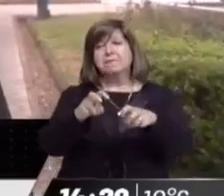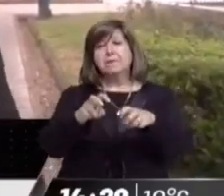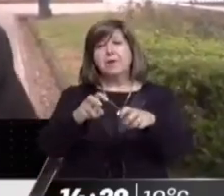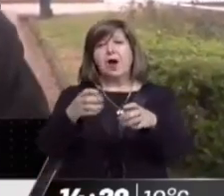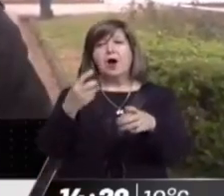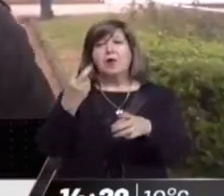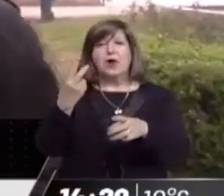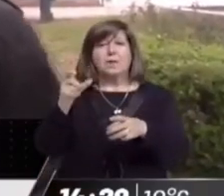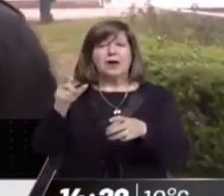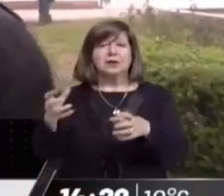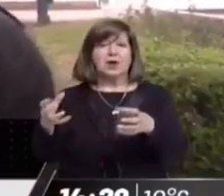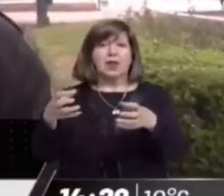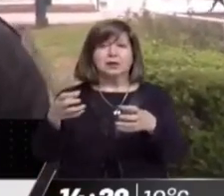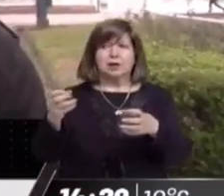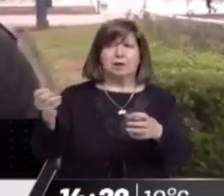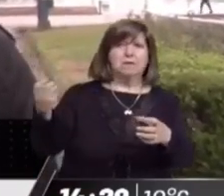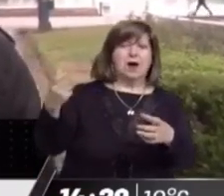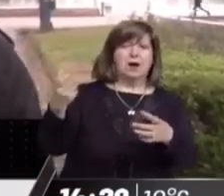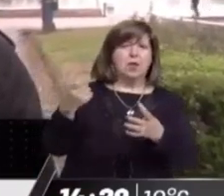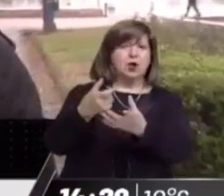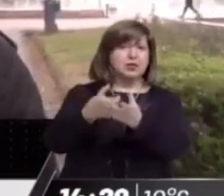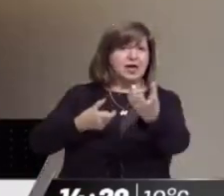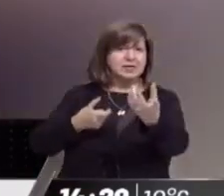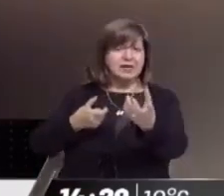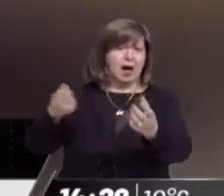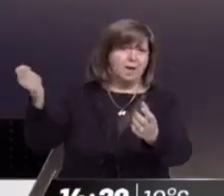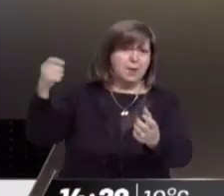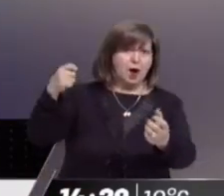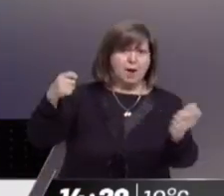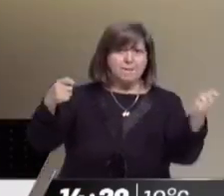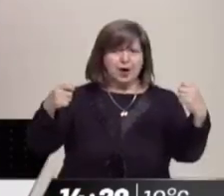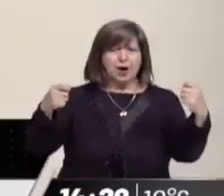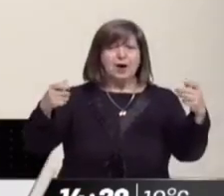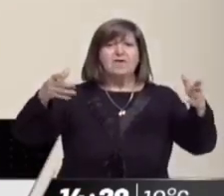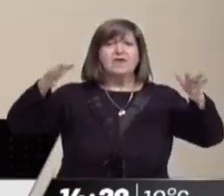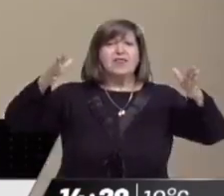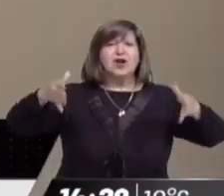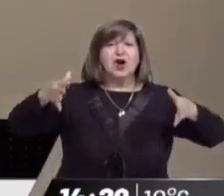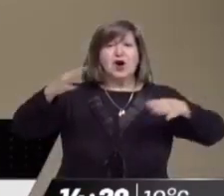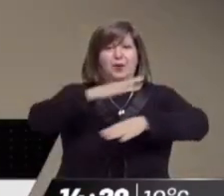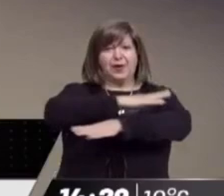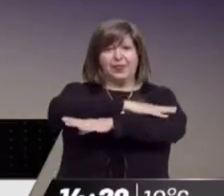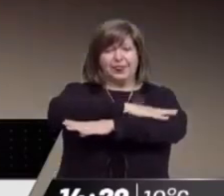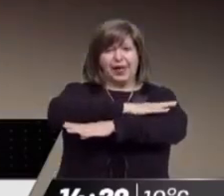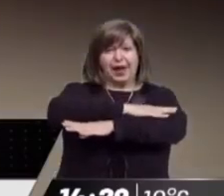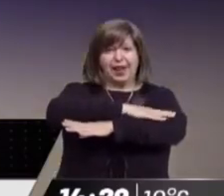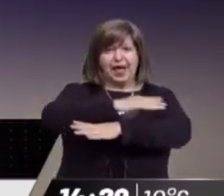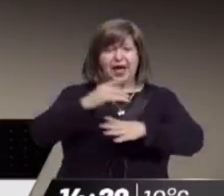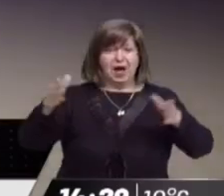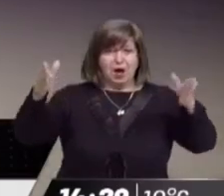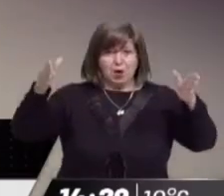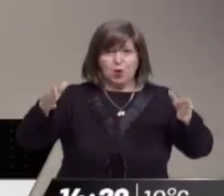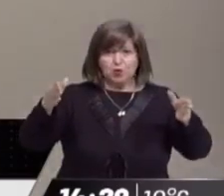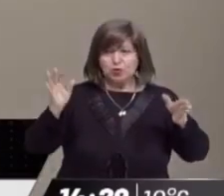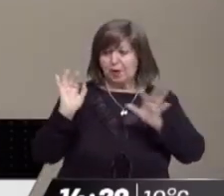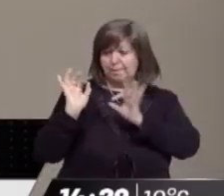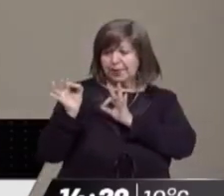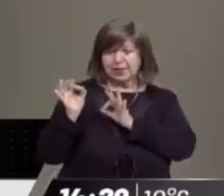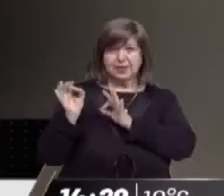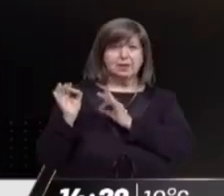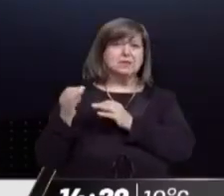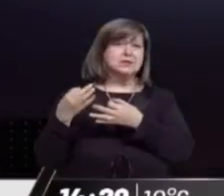de personas, le hayan tirado botellazos de vidrio al micro. Y, por ejemplo, yo estando en la ventana, pegarle justo al costado así